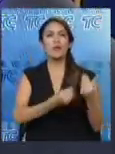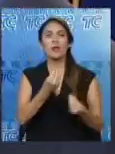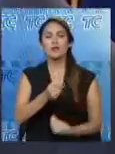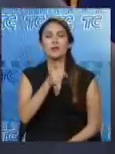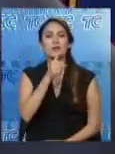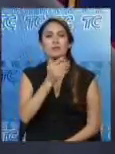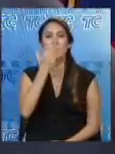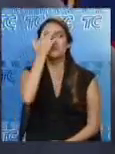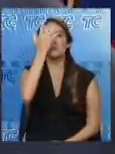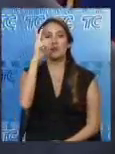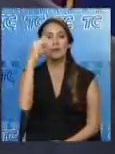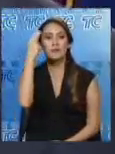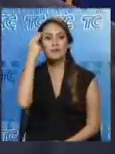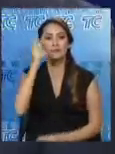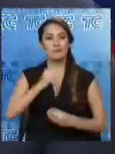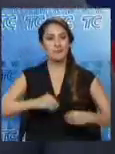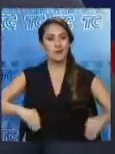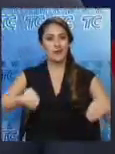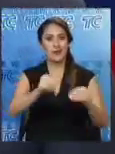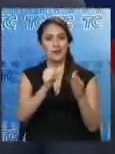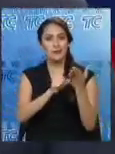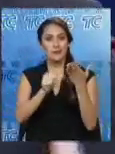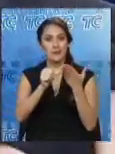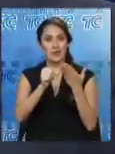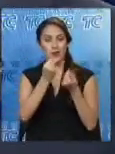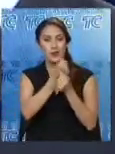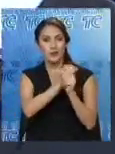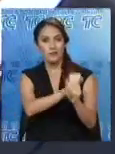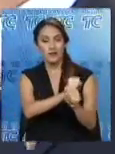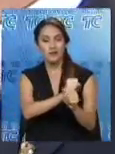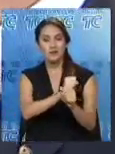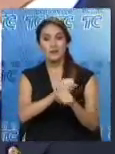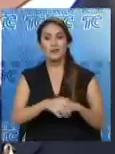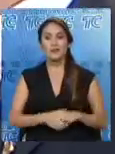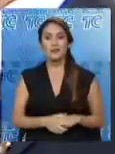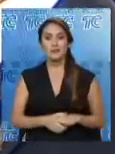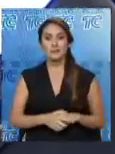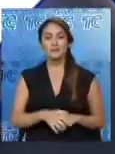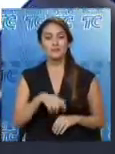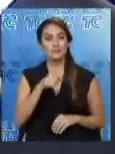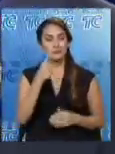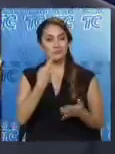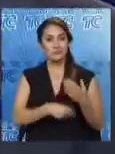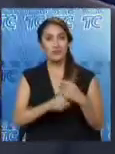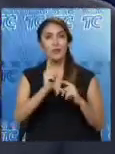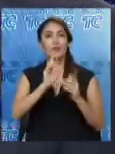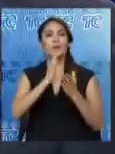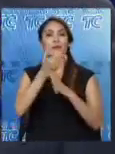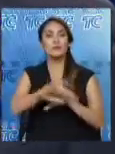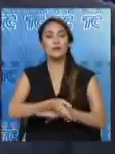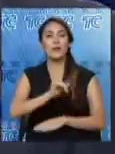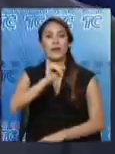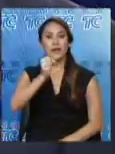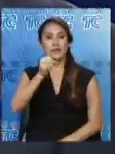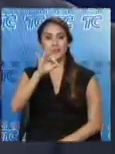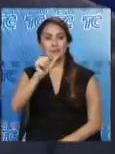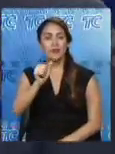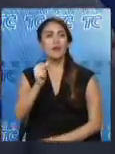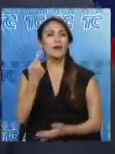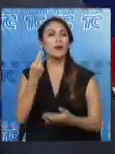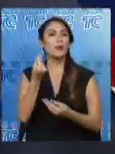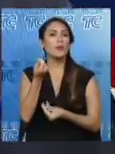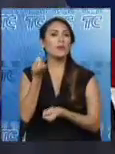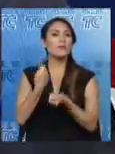vienen. Eran los terrenos para el Ministerio de Defensa, para Defensa Nacional, para el Fuerte Huancavilca. Luego se los venden al IFA, voy a ver cuánto se los venden